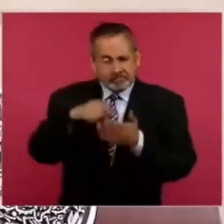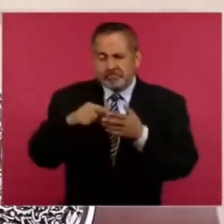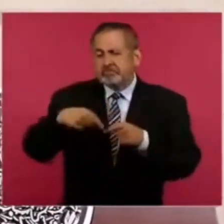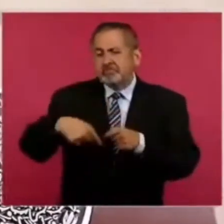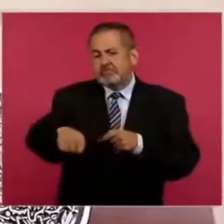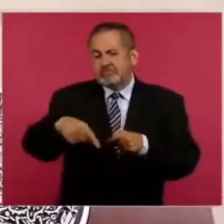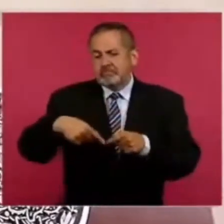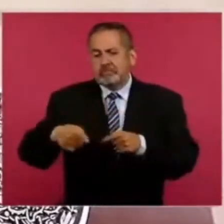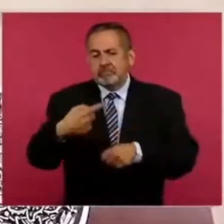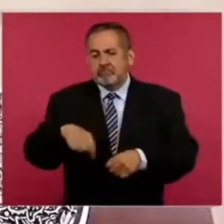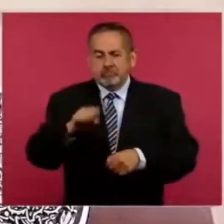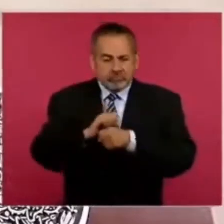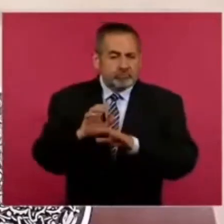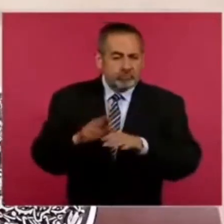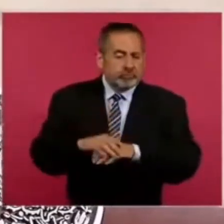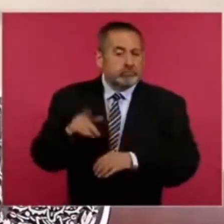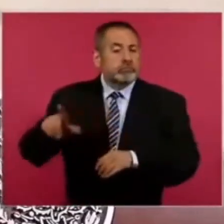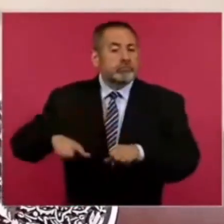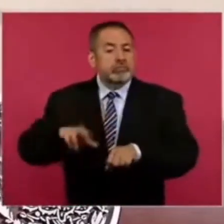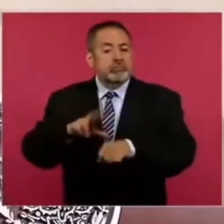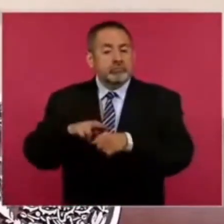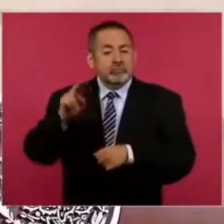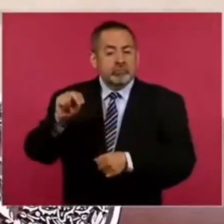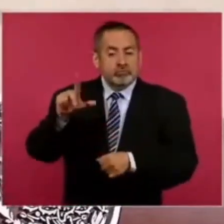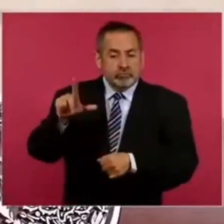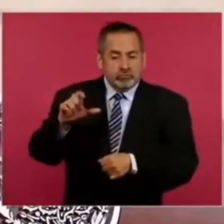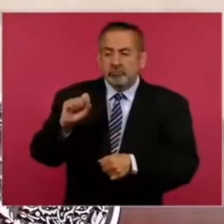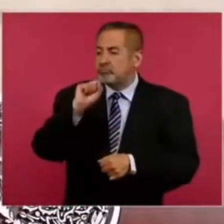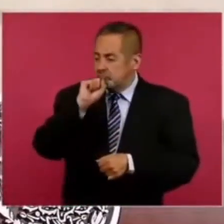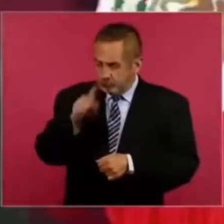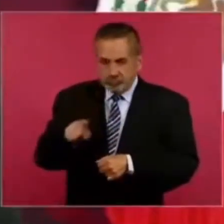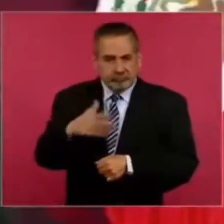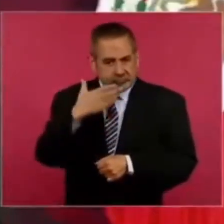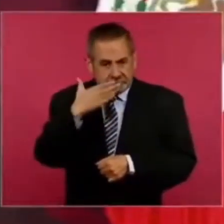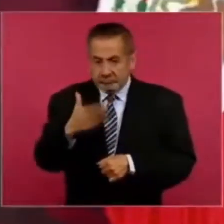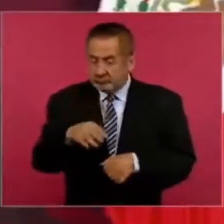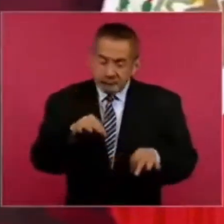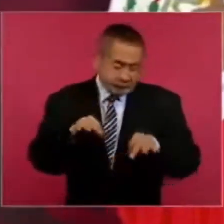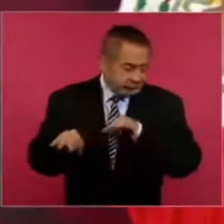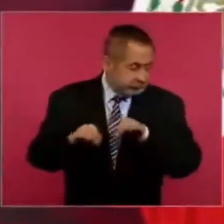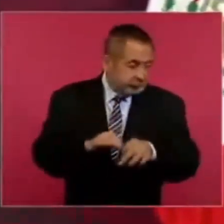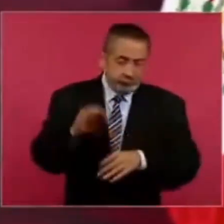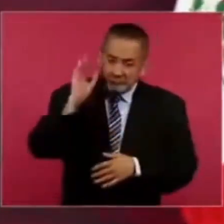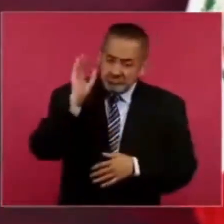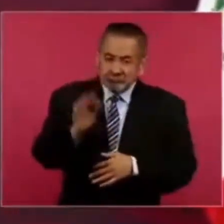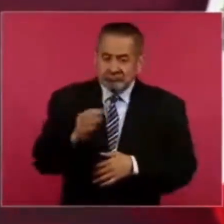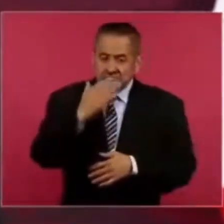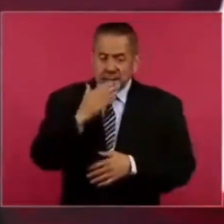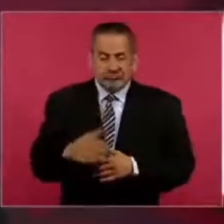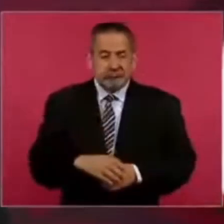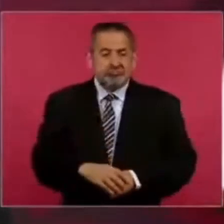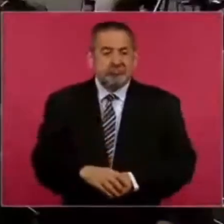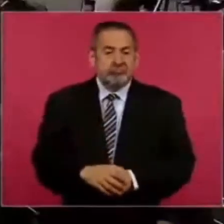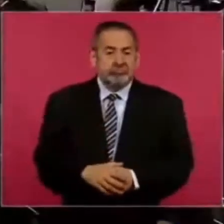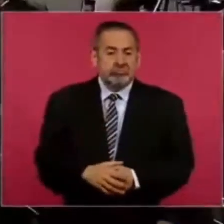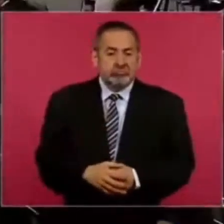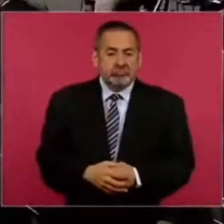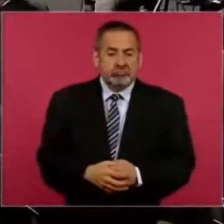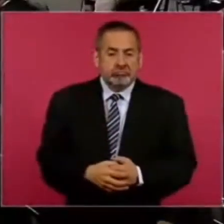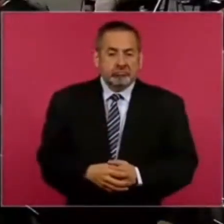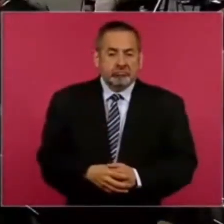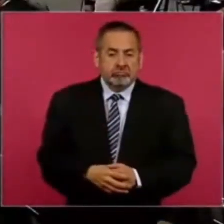semana. Y el gobernador de Nuevo León está haciendo pues un buen trabajo. Y